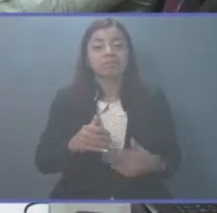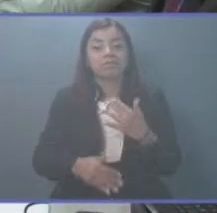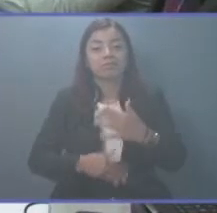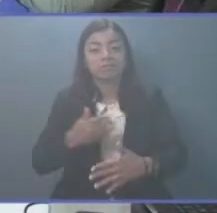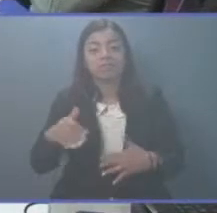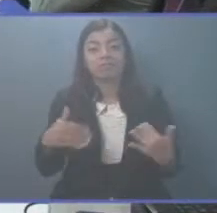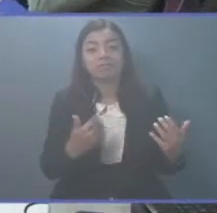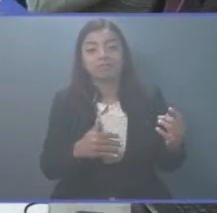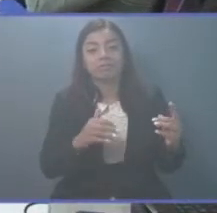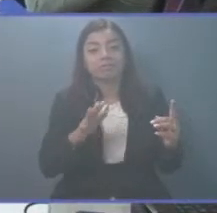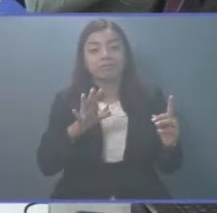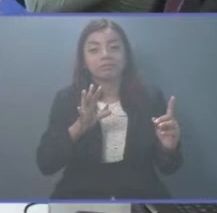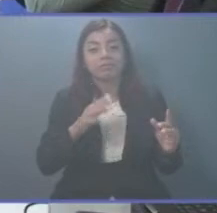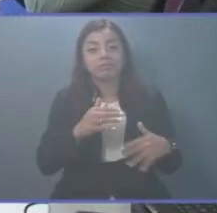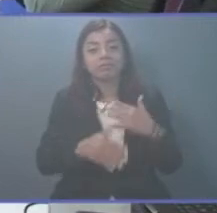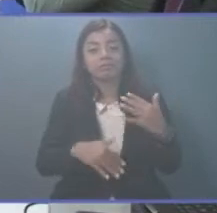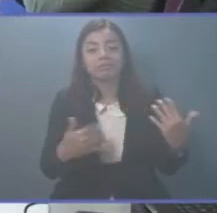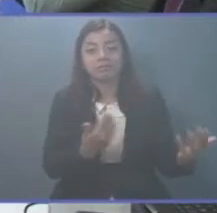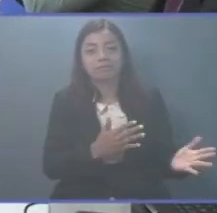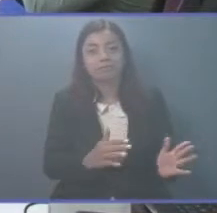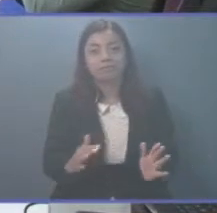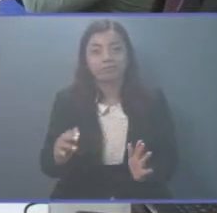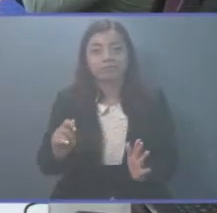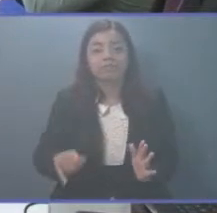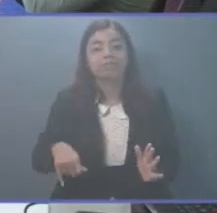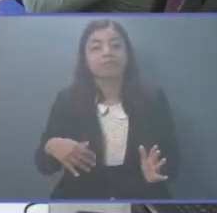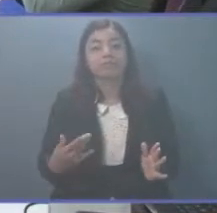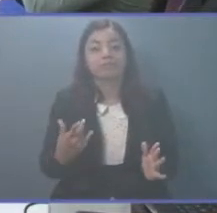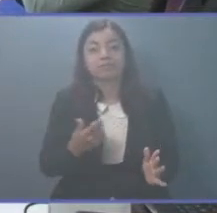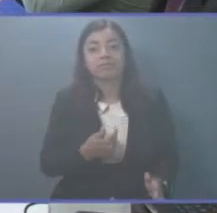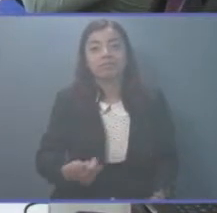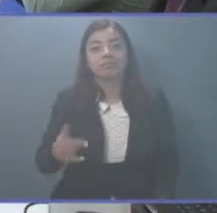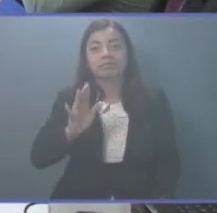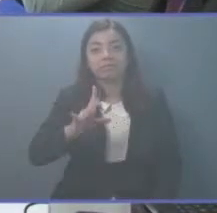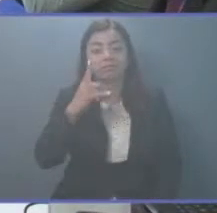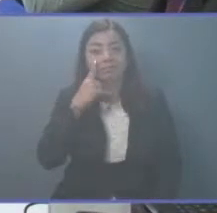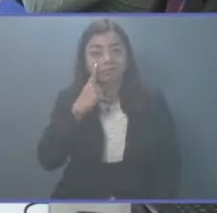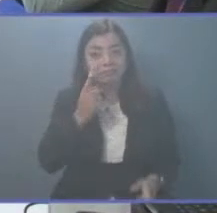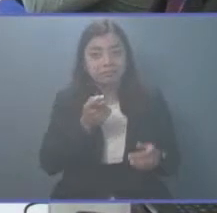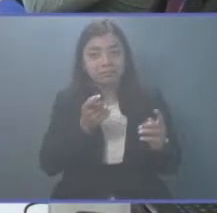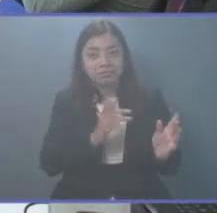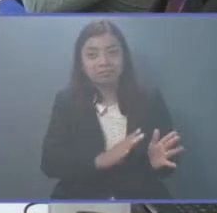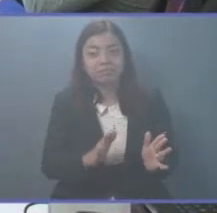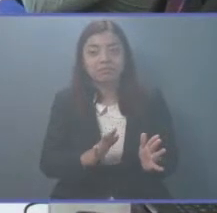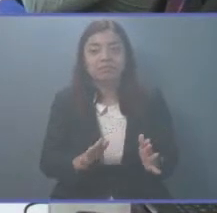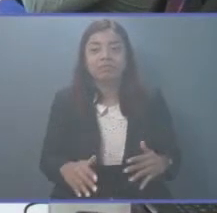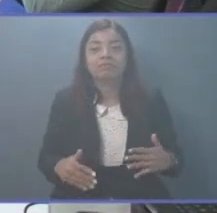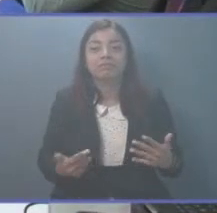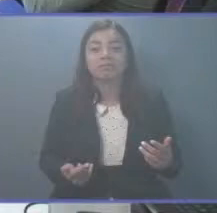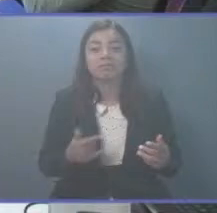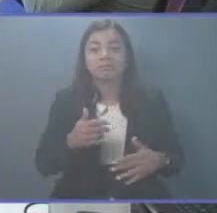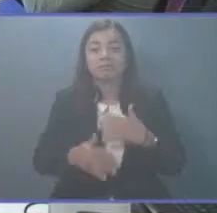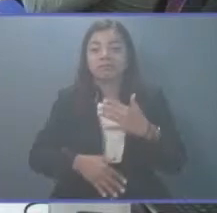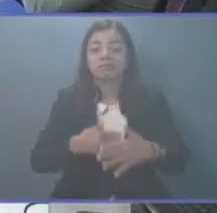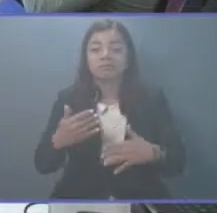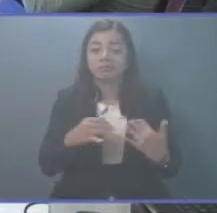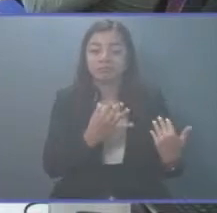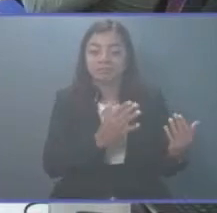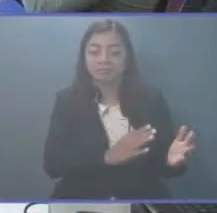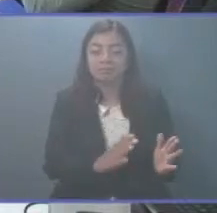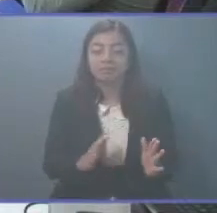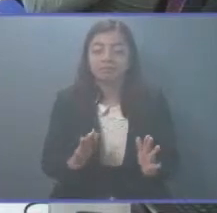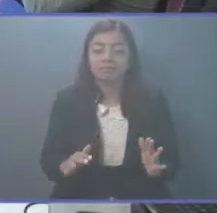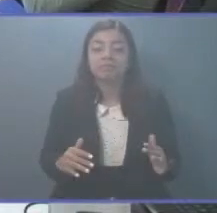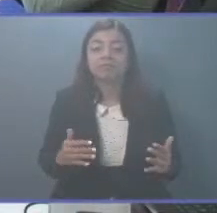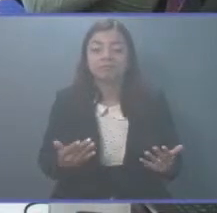de asistencia formulada por los estados, sus instituciones o autoridades centrales en esta materia serán